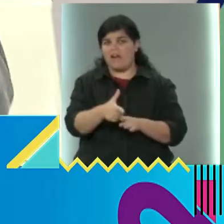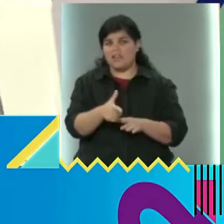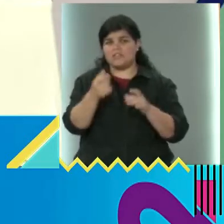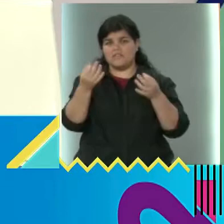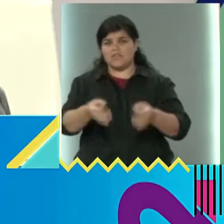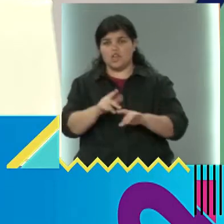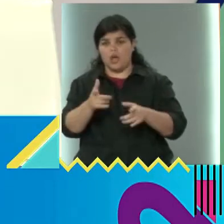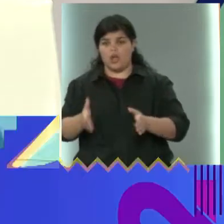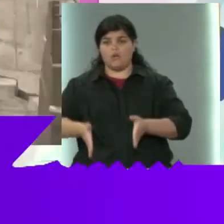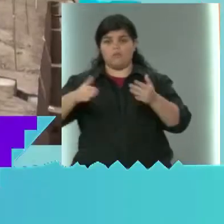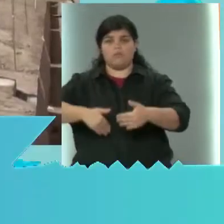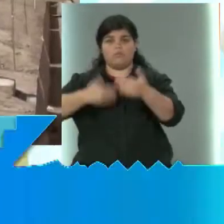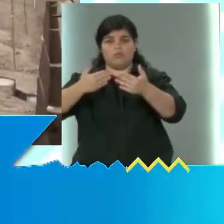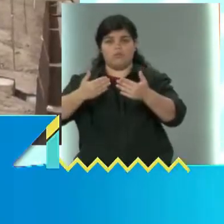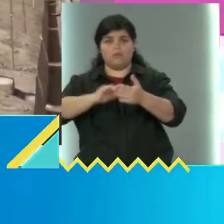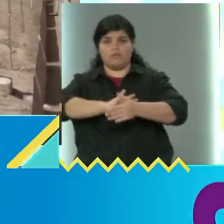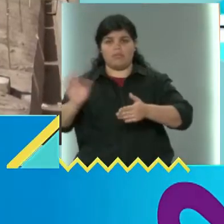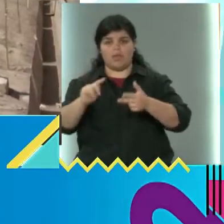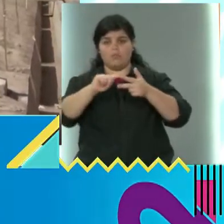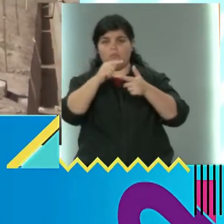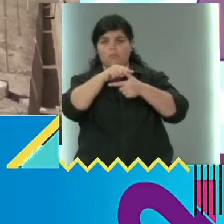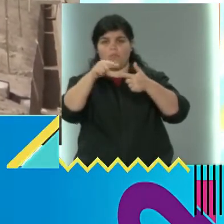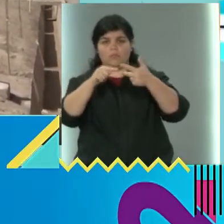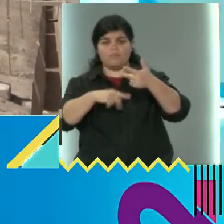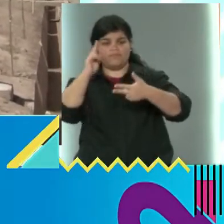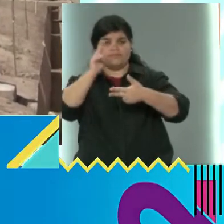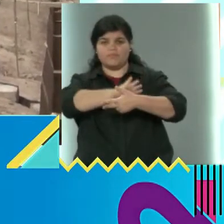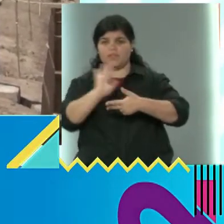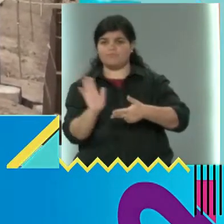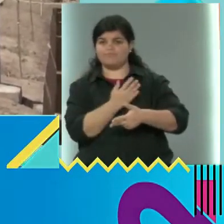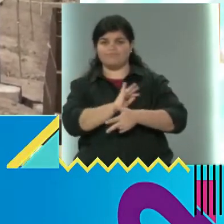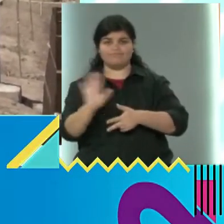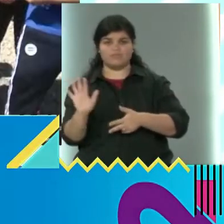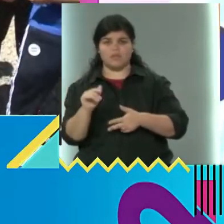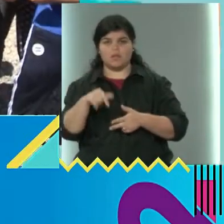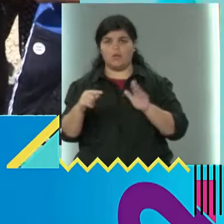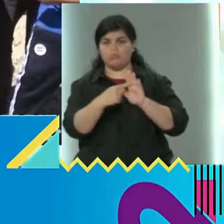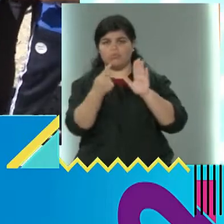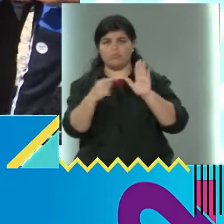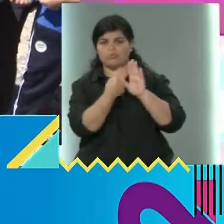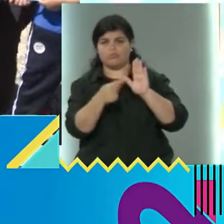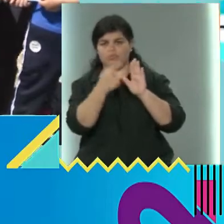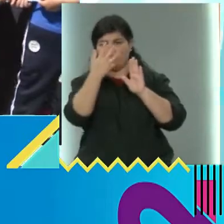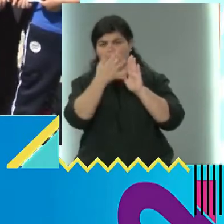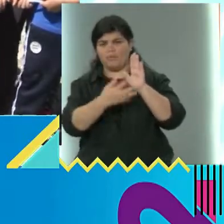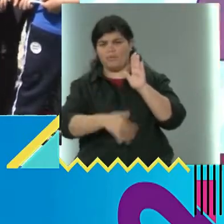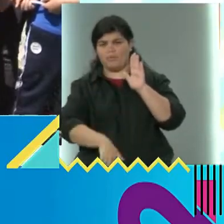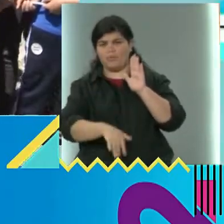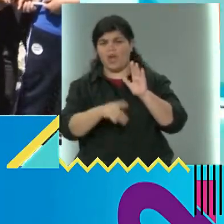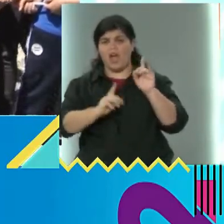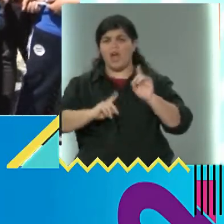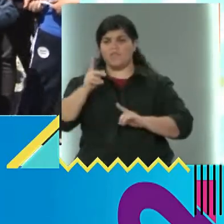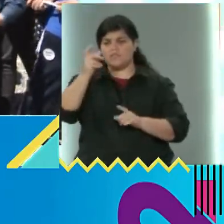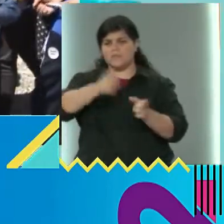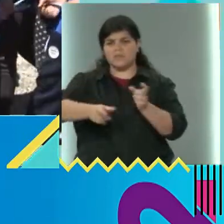encofrado, hormigonado y armadura, son 3 ítems, donde una vivienda que tiene tantos ítems y tantos detalles. Y en realidad la gente a veces no